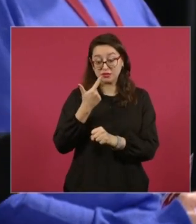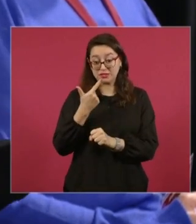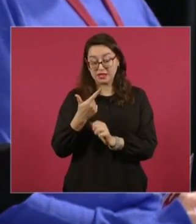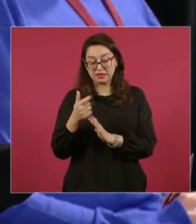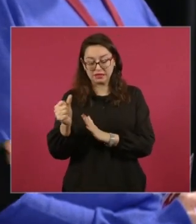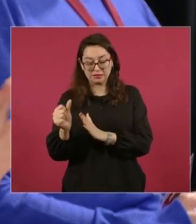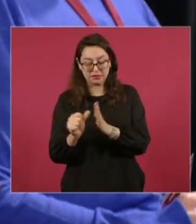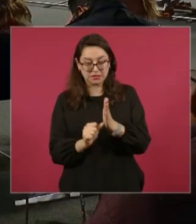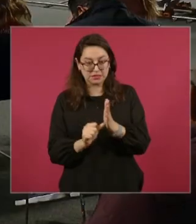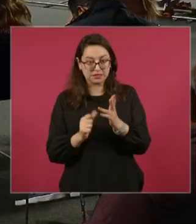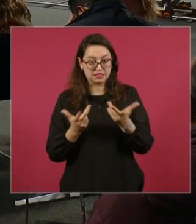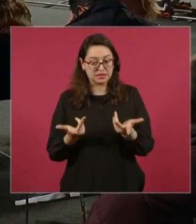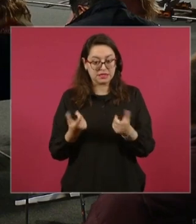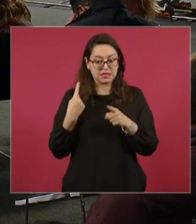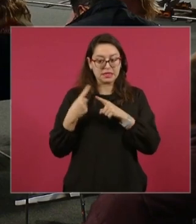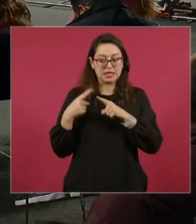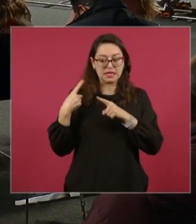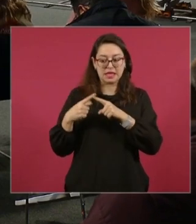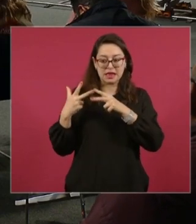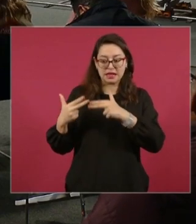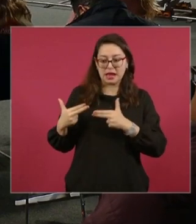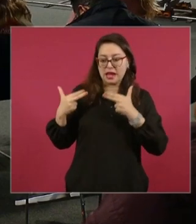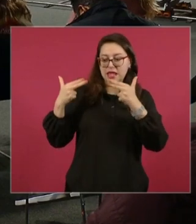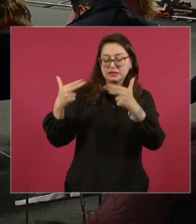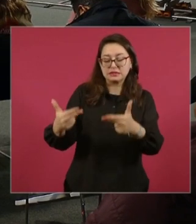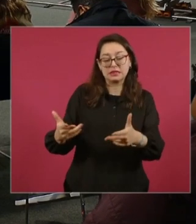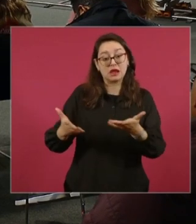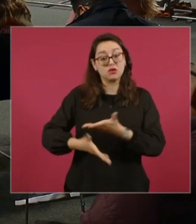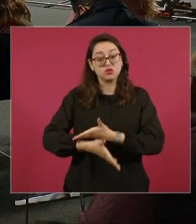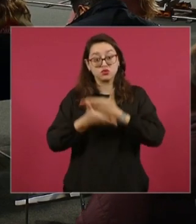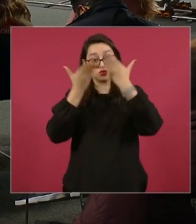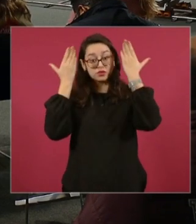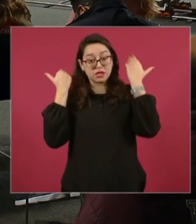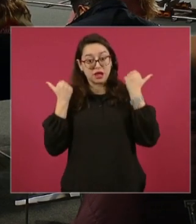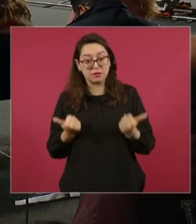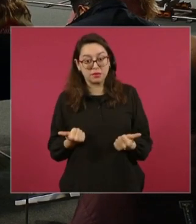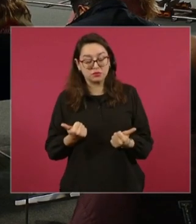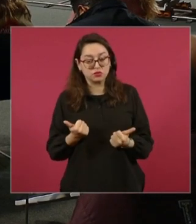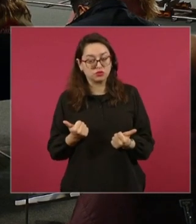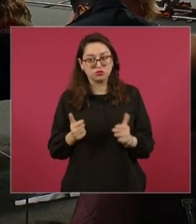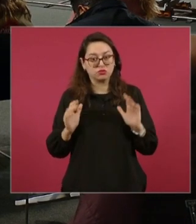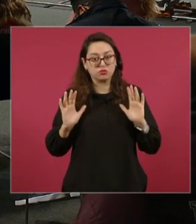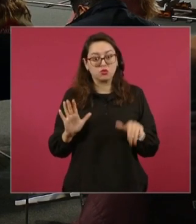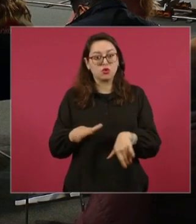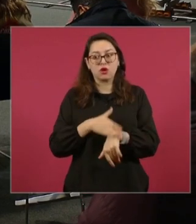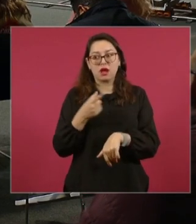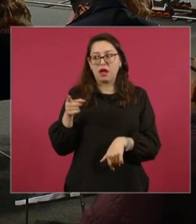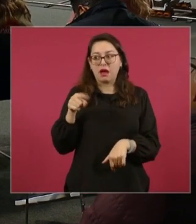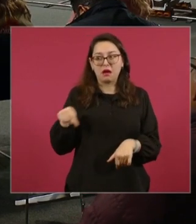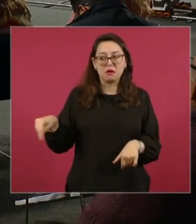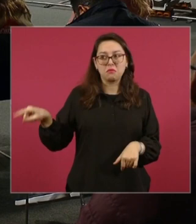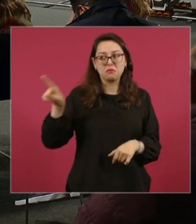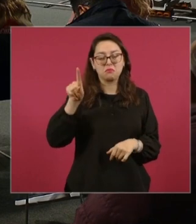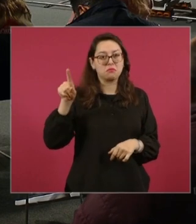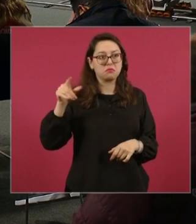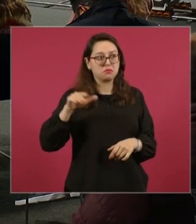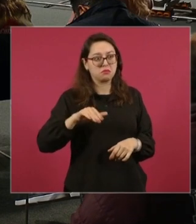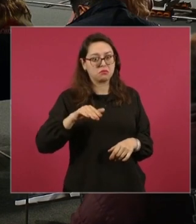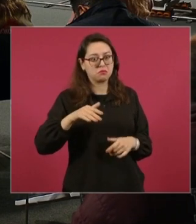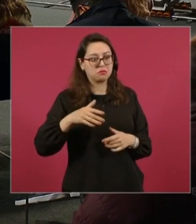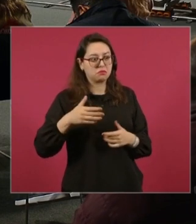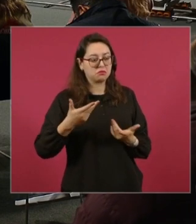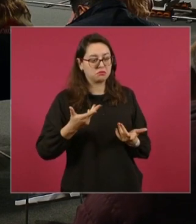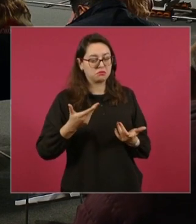pues aquí estamos, y no lo dijeron, se callaron. O sea, dejaron que siguiera pasando el tiempo para llevar a